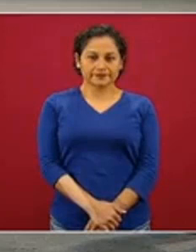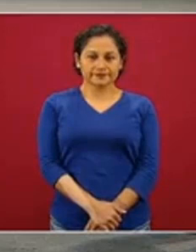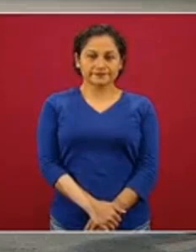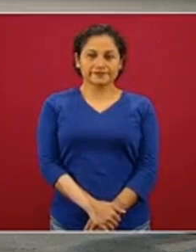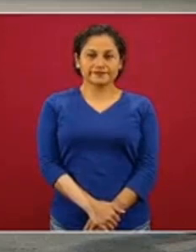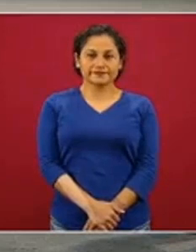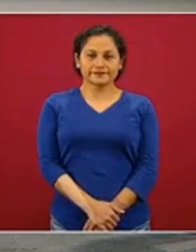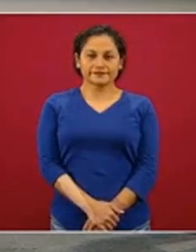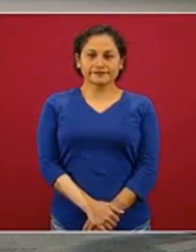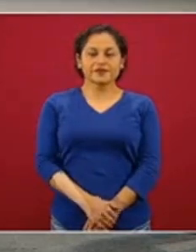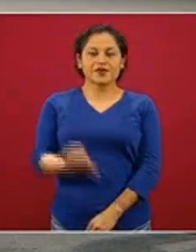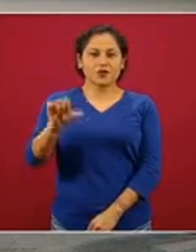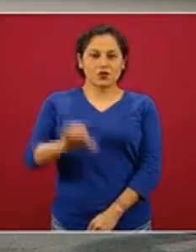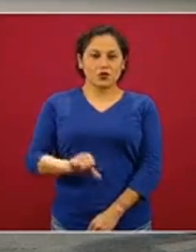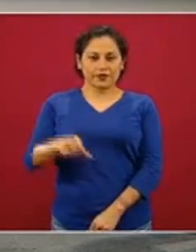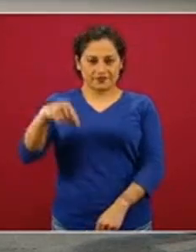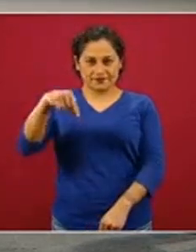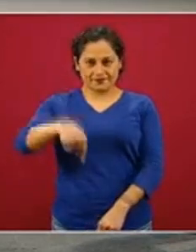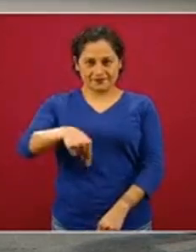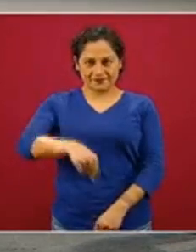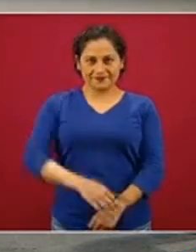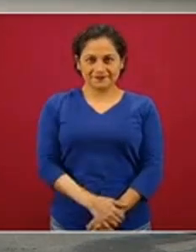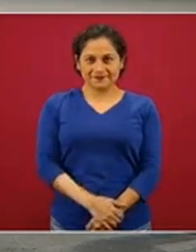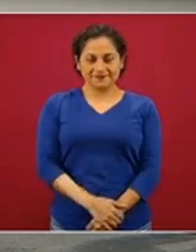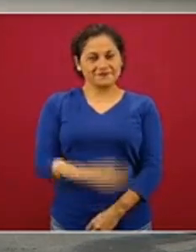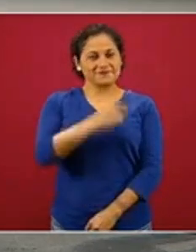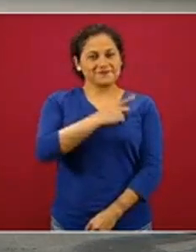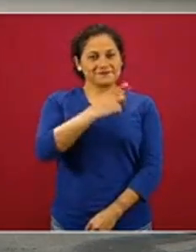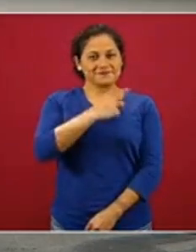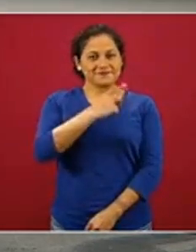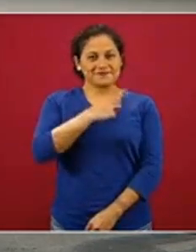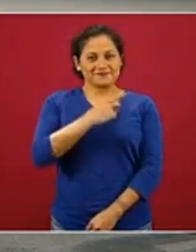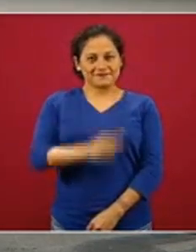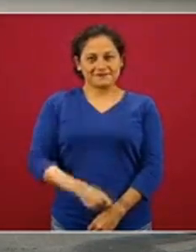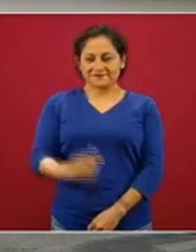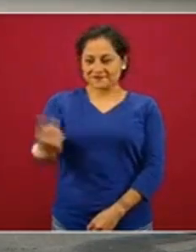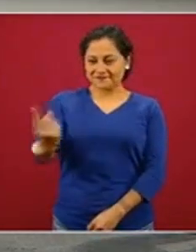Hoy vamos a estar aquí, solitos, de uno en uno.